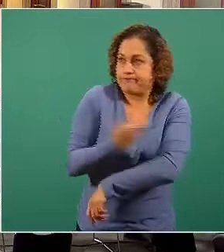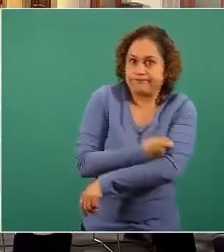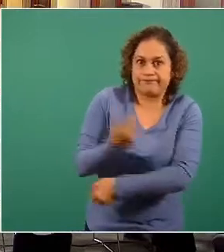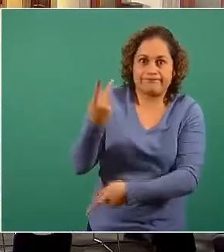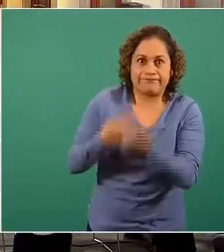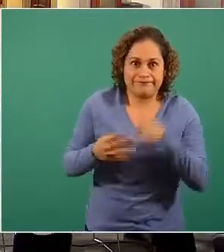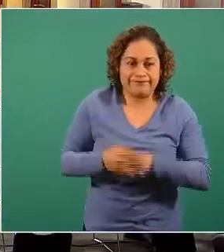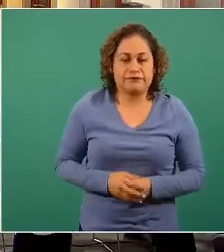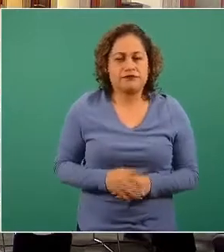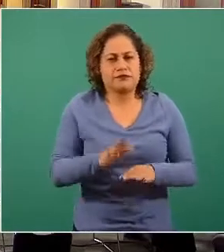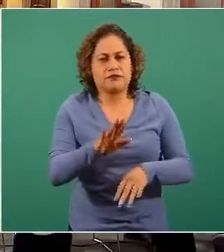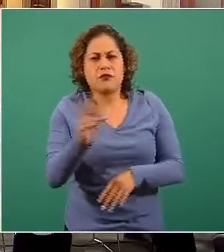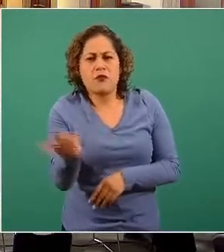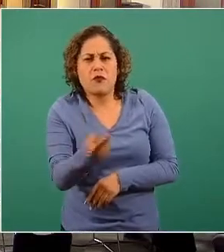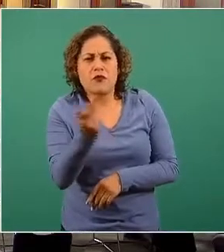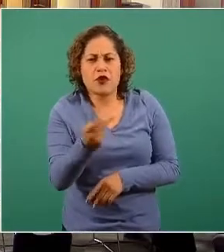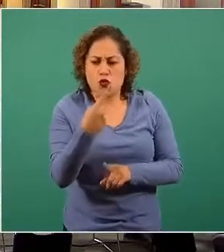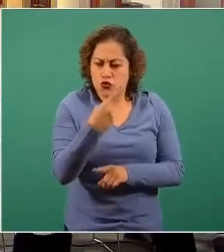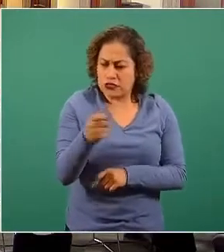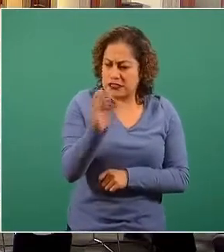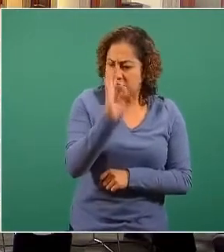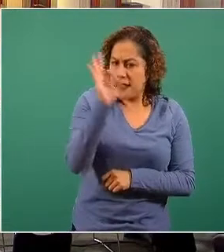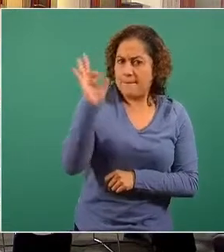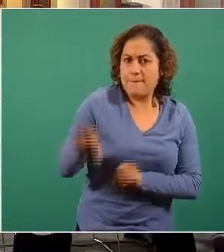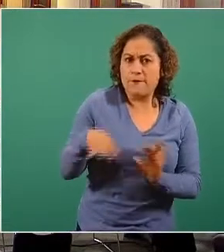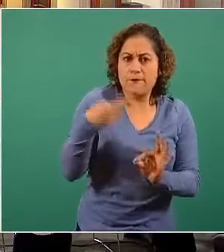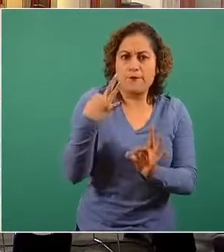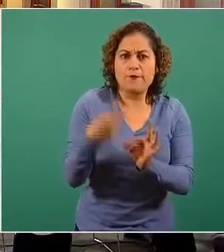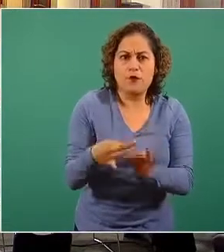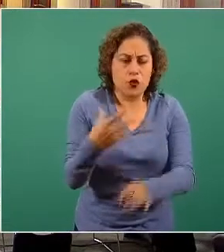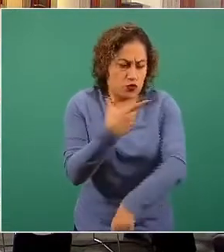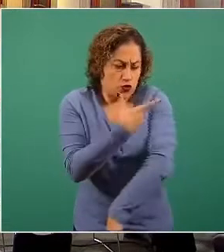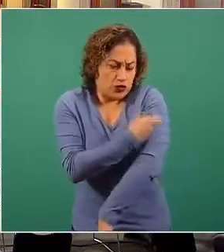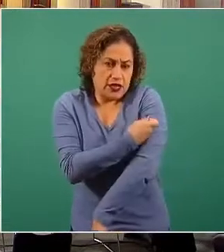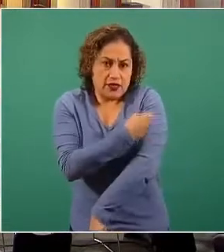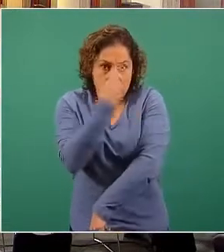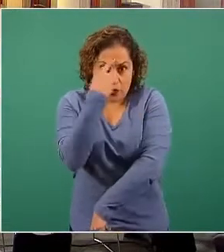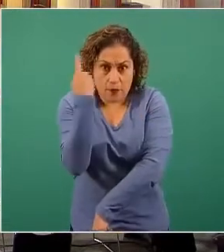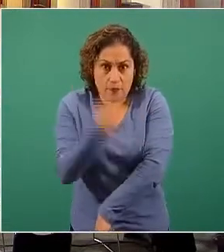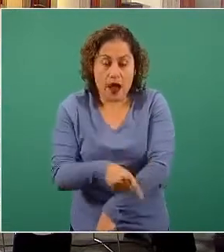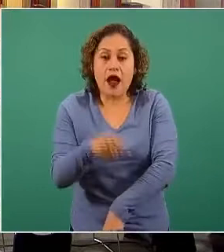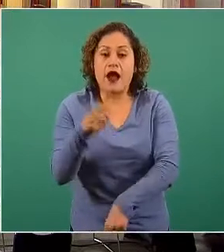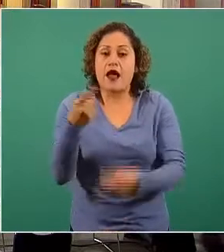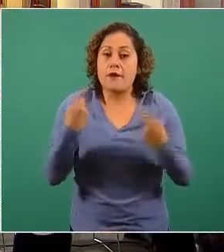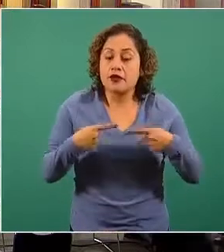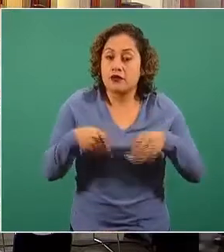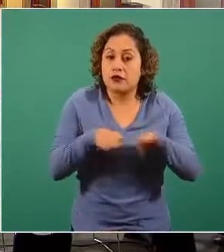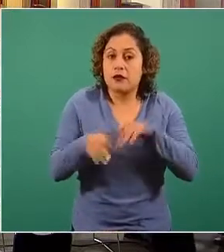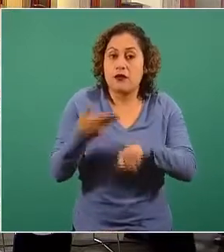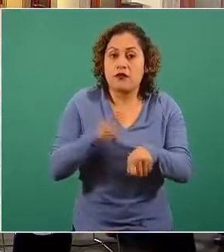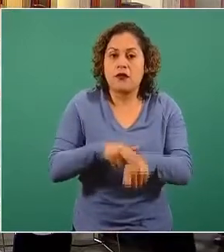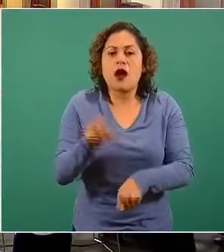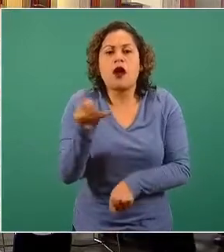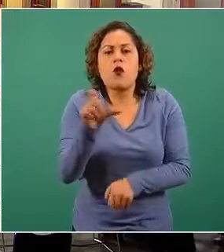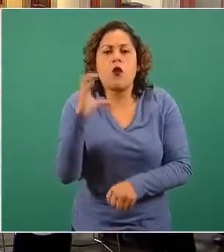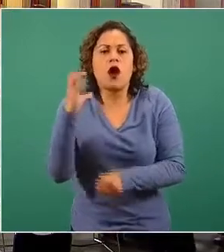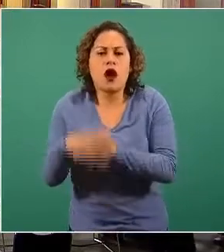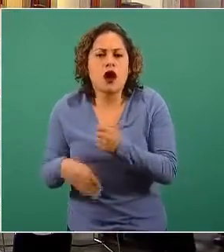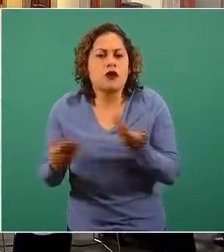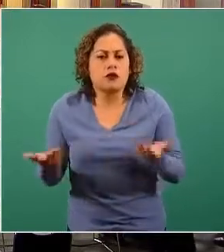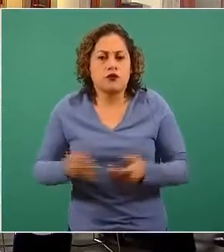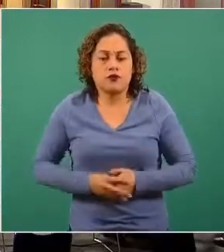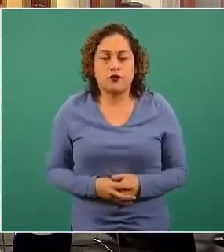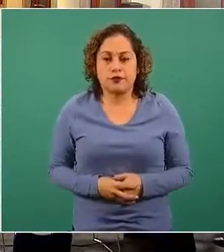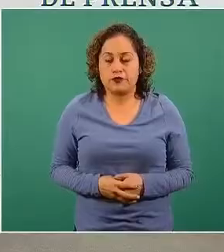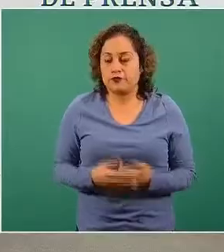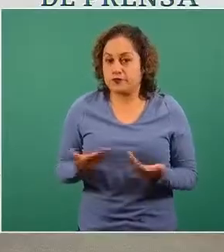ya sea el 100% de esquemas completados para el personal de salud? Ya. Para el personal de salud, pues